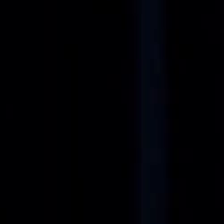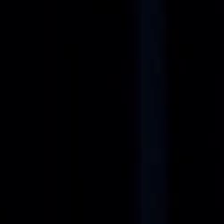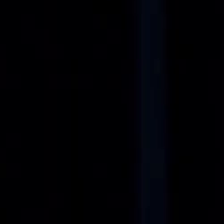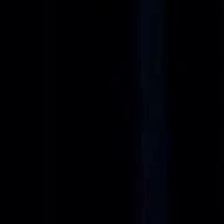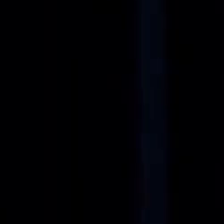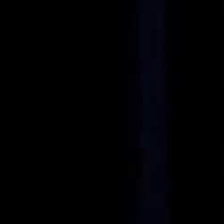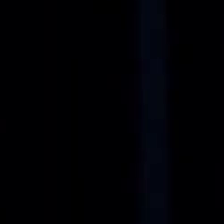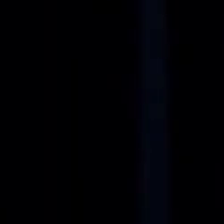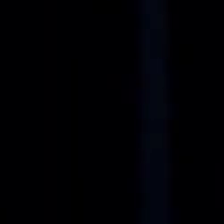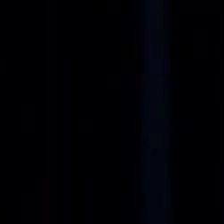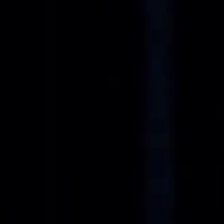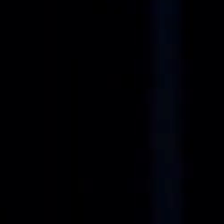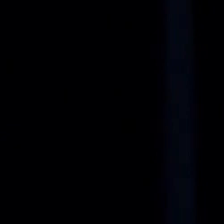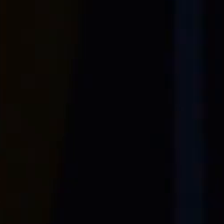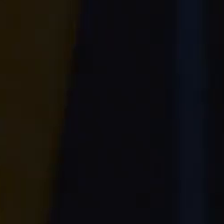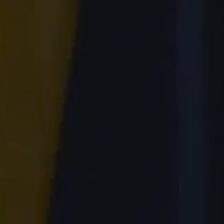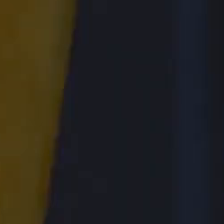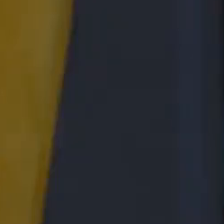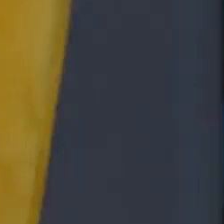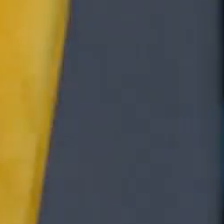verdes cumulado